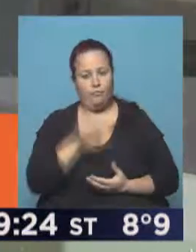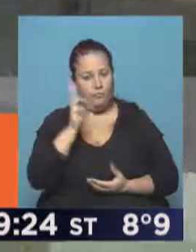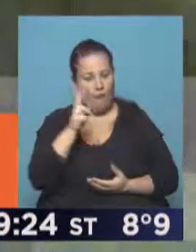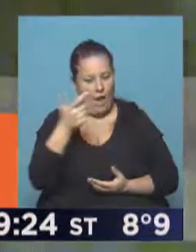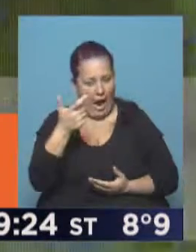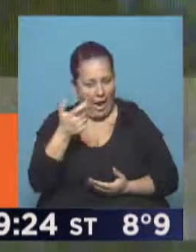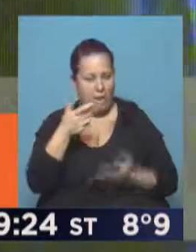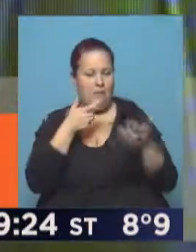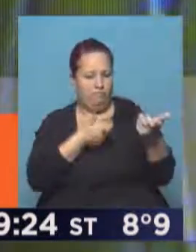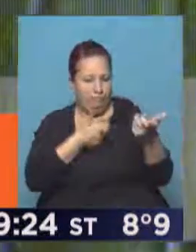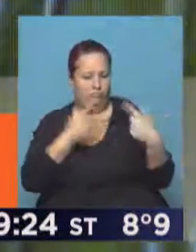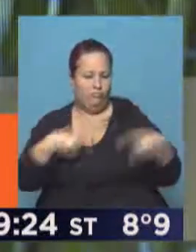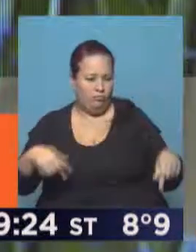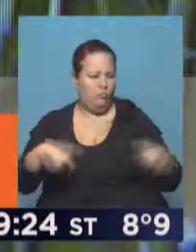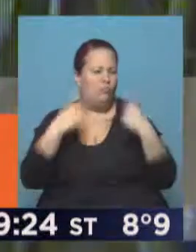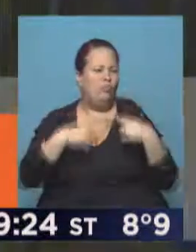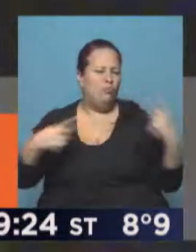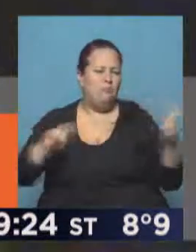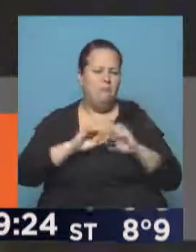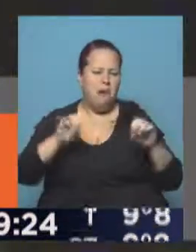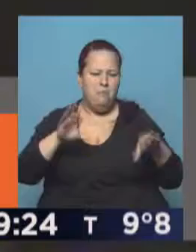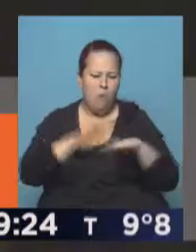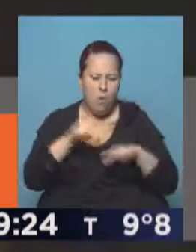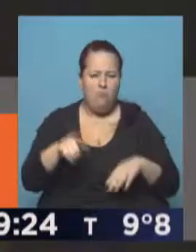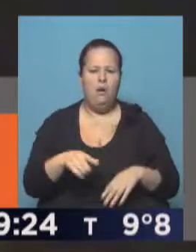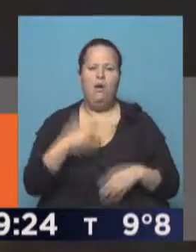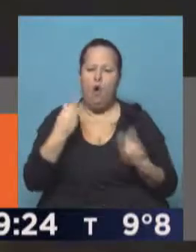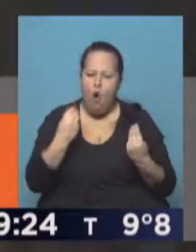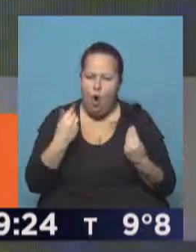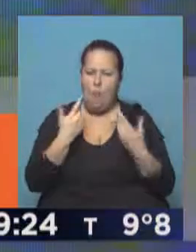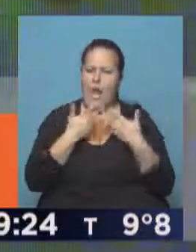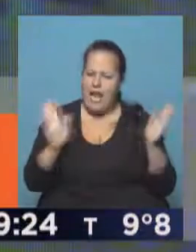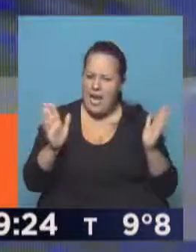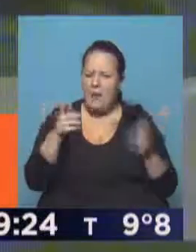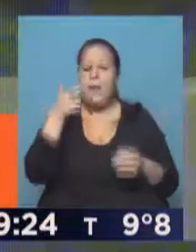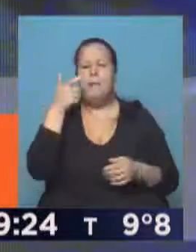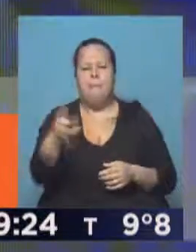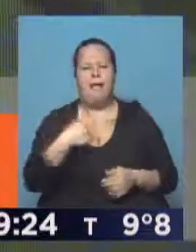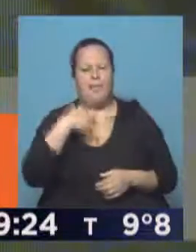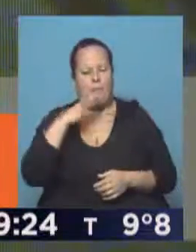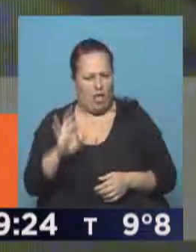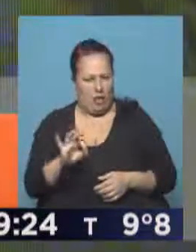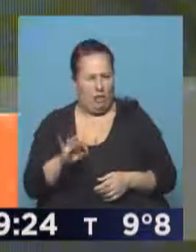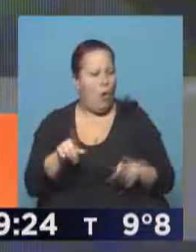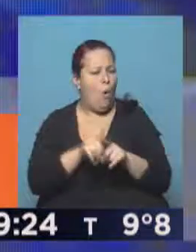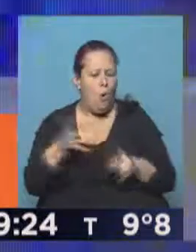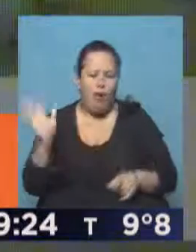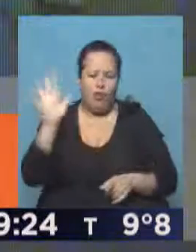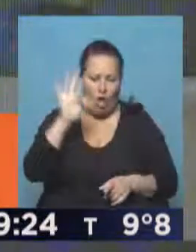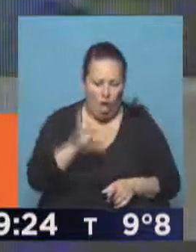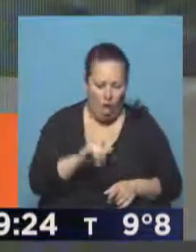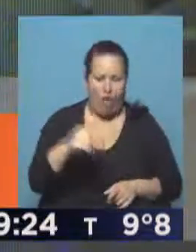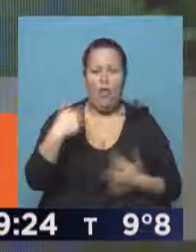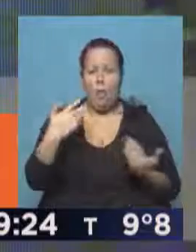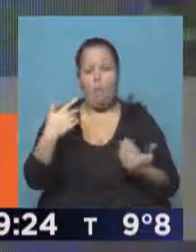ilegítima de arma de guerra y muchísimos otros delitos, pudiera estar libre y matar a mi hijo, como pasa todos los días, como le